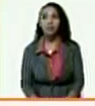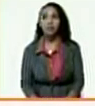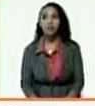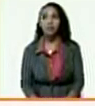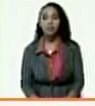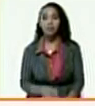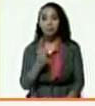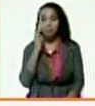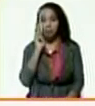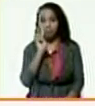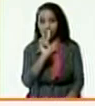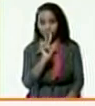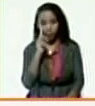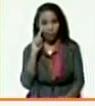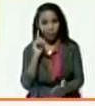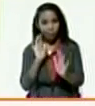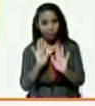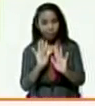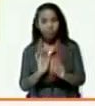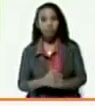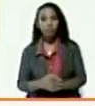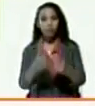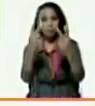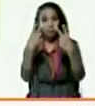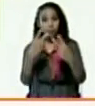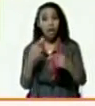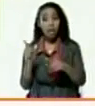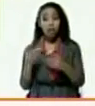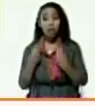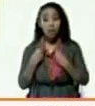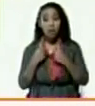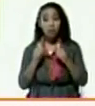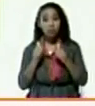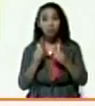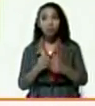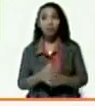Mire, esto está en vivo, ¿verdad? Ah.